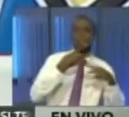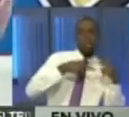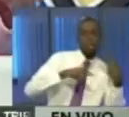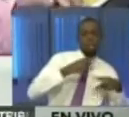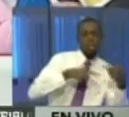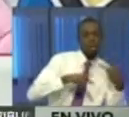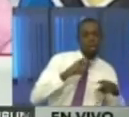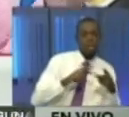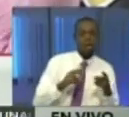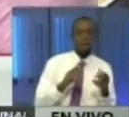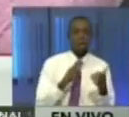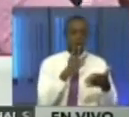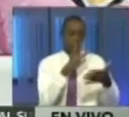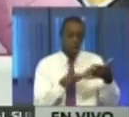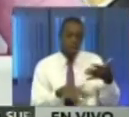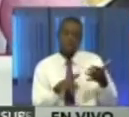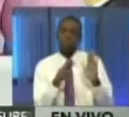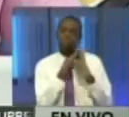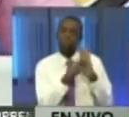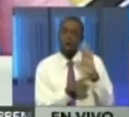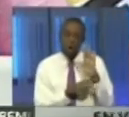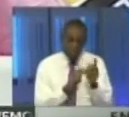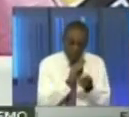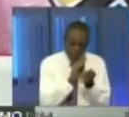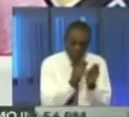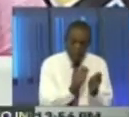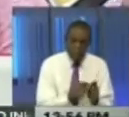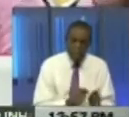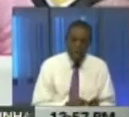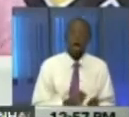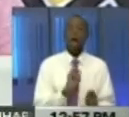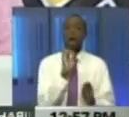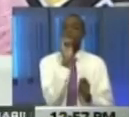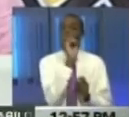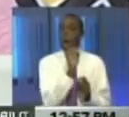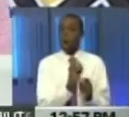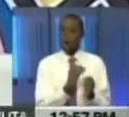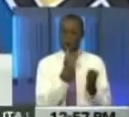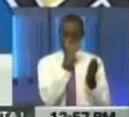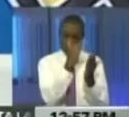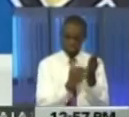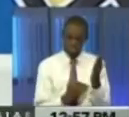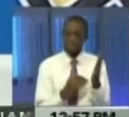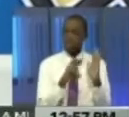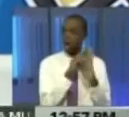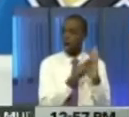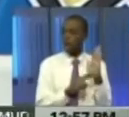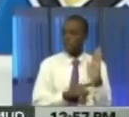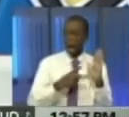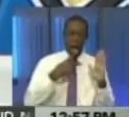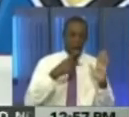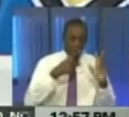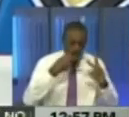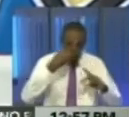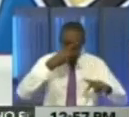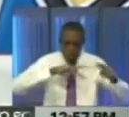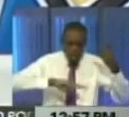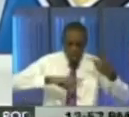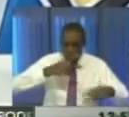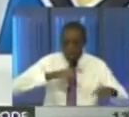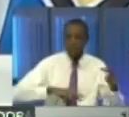normas, desconocimiento o supuestos desconocimiento o tergiversación de la aplicación de las normas, buscan